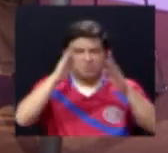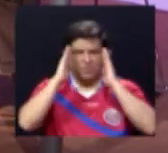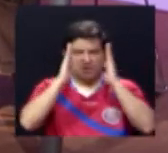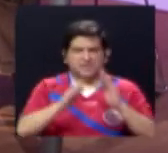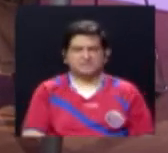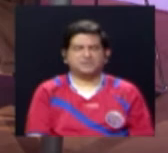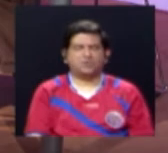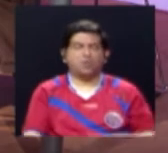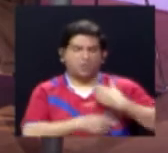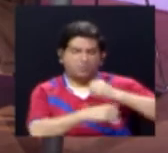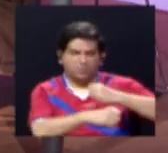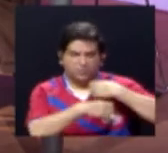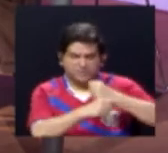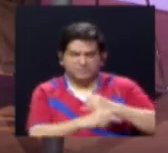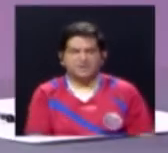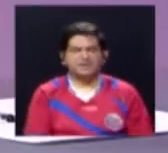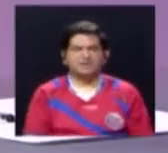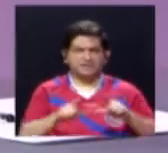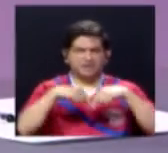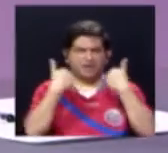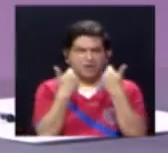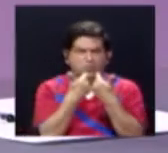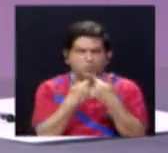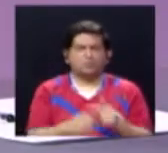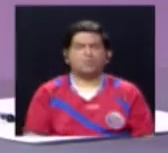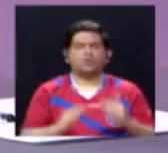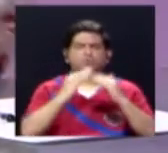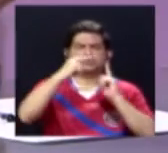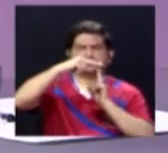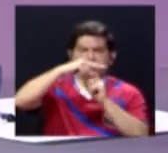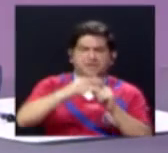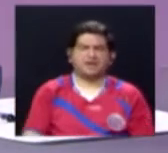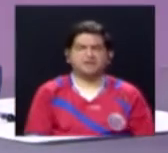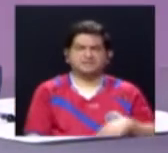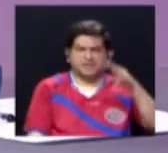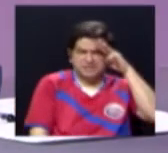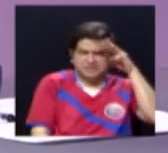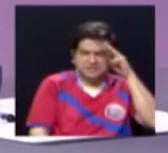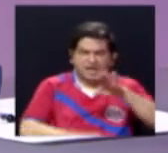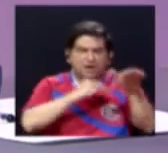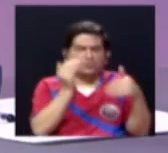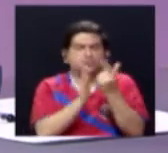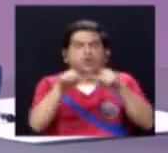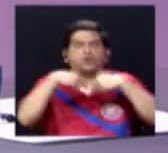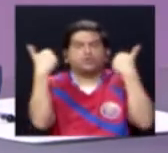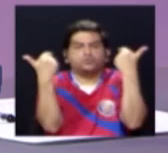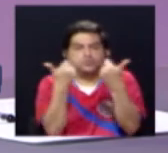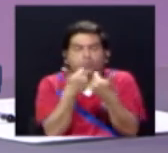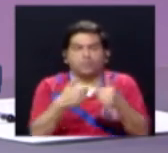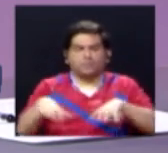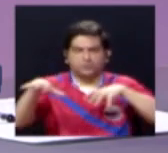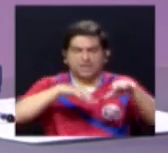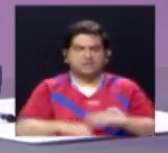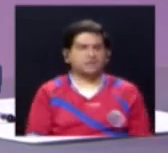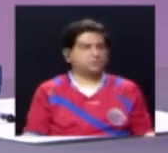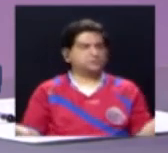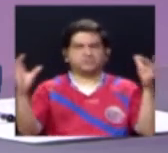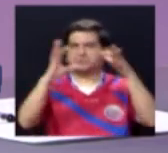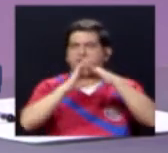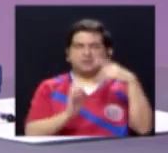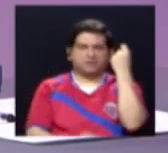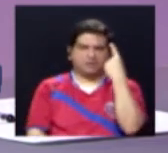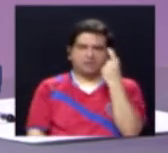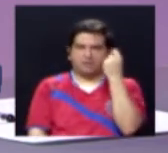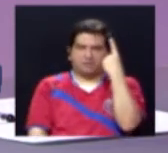que están las fuerzas vivas las iglesias los scouts todas esas fuerzas vivas no nos articulemos para